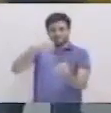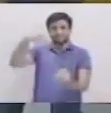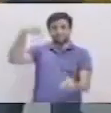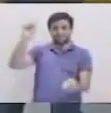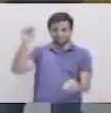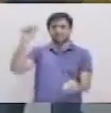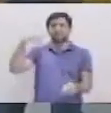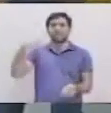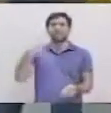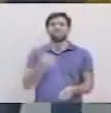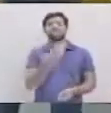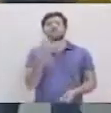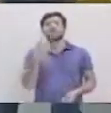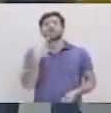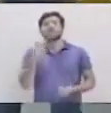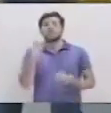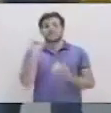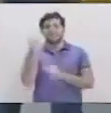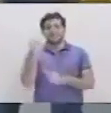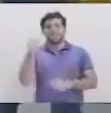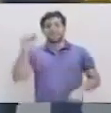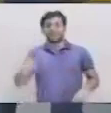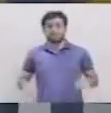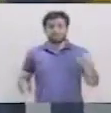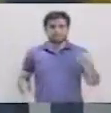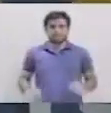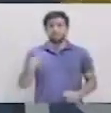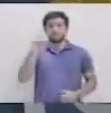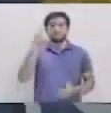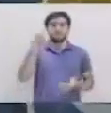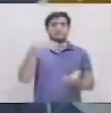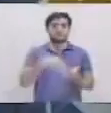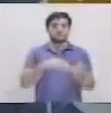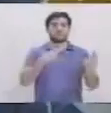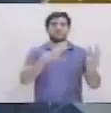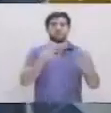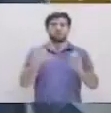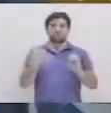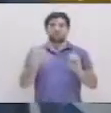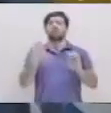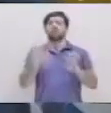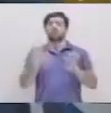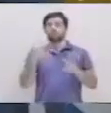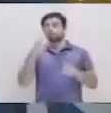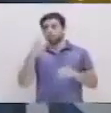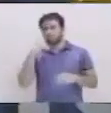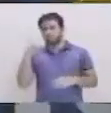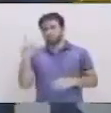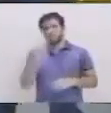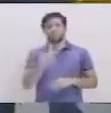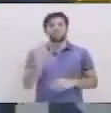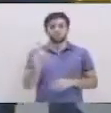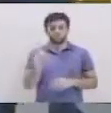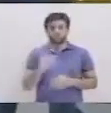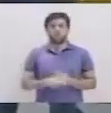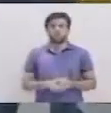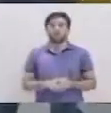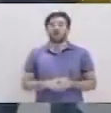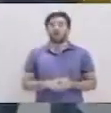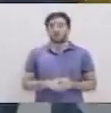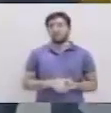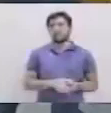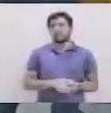¿qué fecha está establecida? El 15 de septiembre de 1821. Muy bien. Y en el escudo